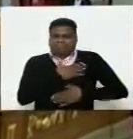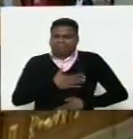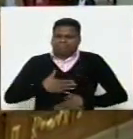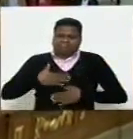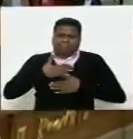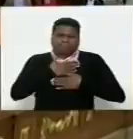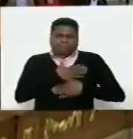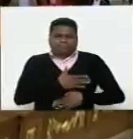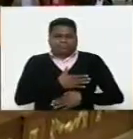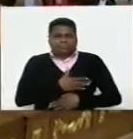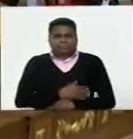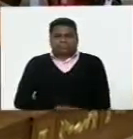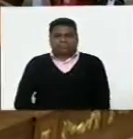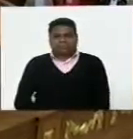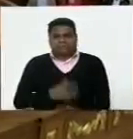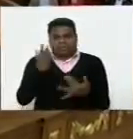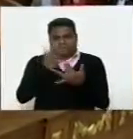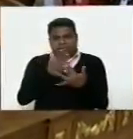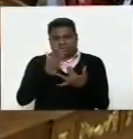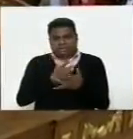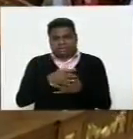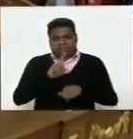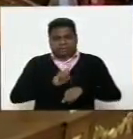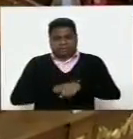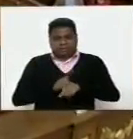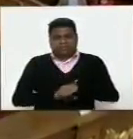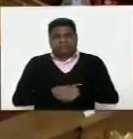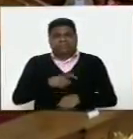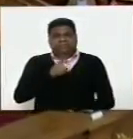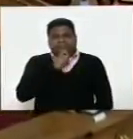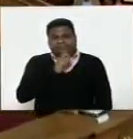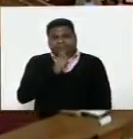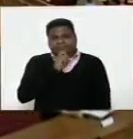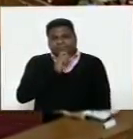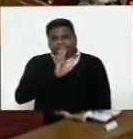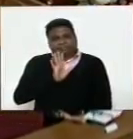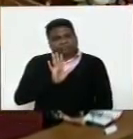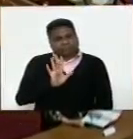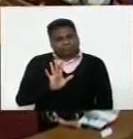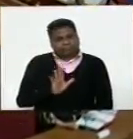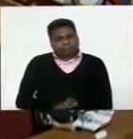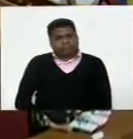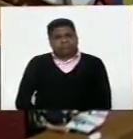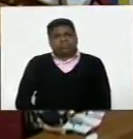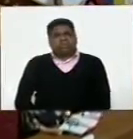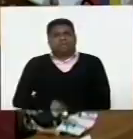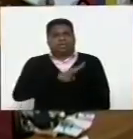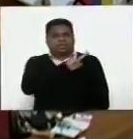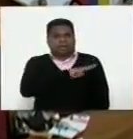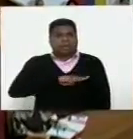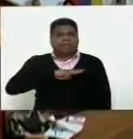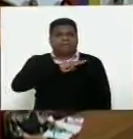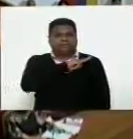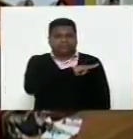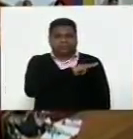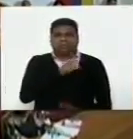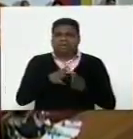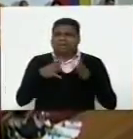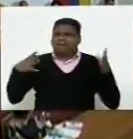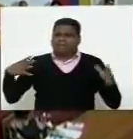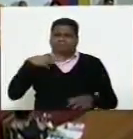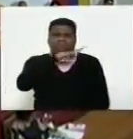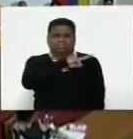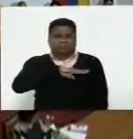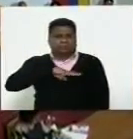gratificante. Por eso, en medio de las circunstancias más difíciles, estaban las misiones, las grandes misiones, y